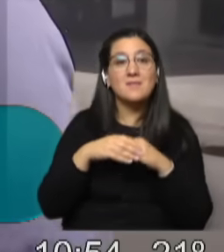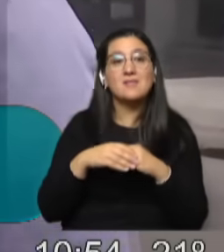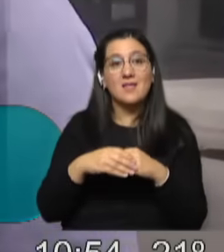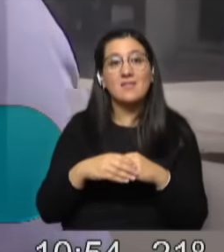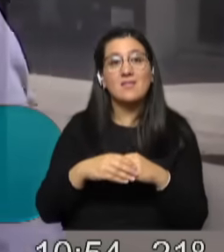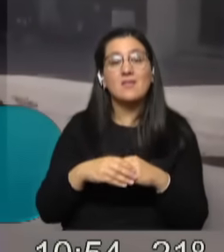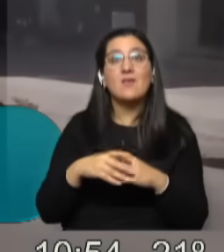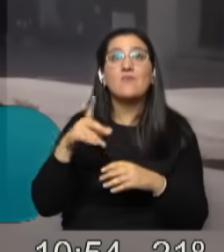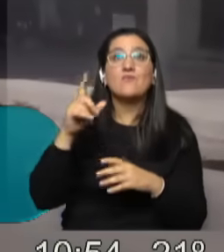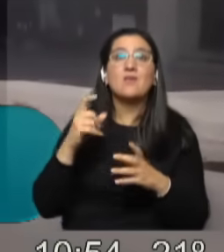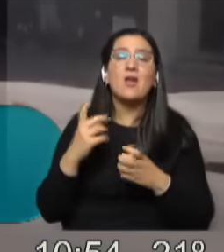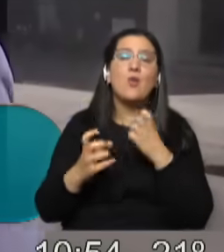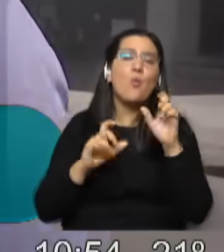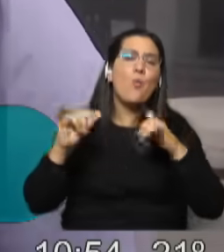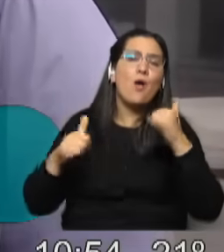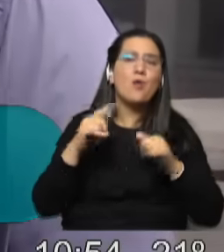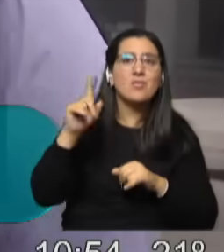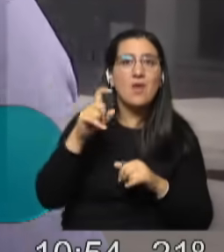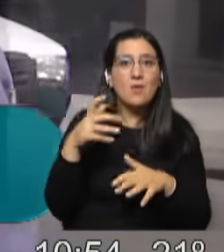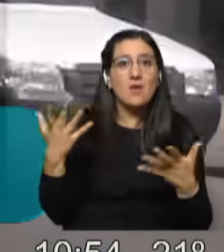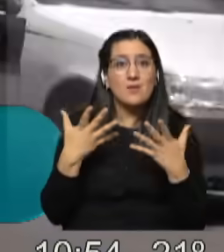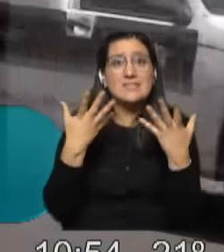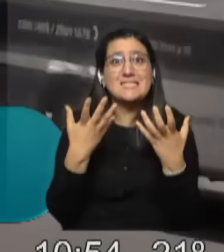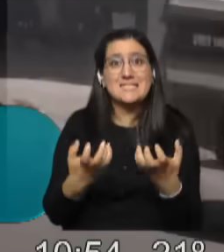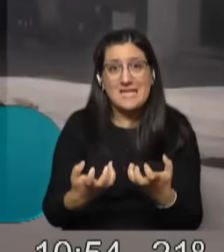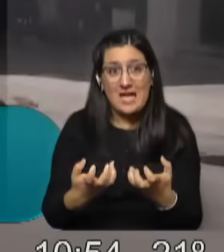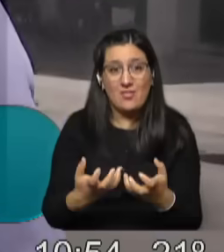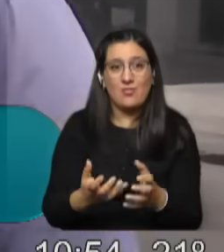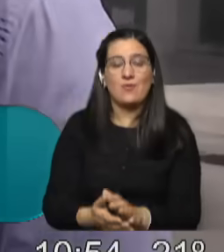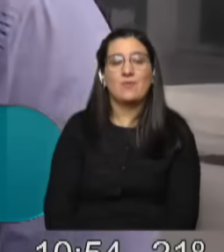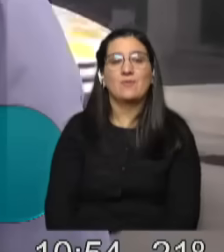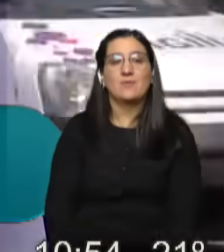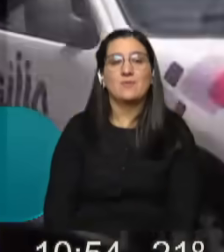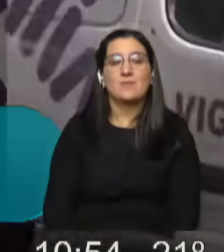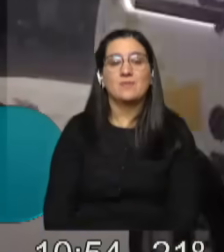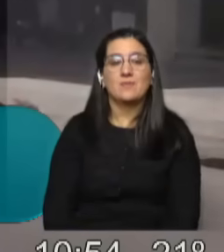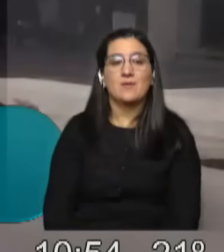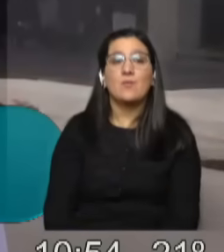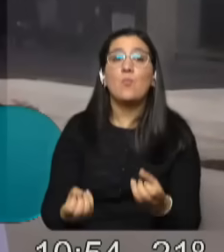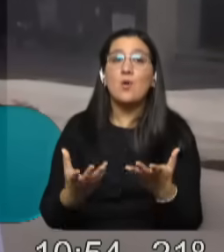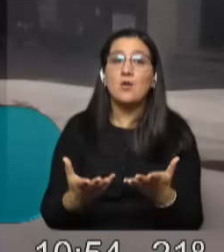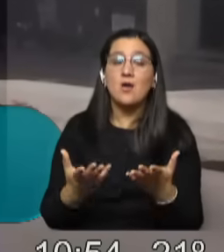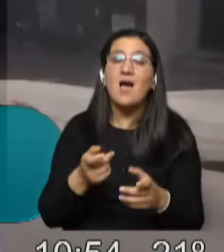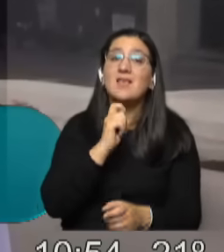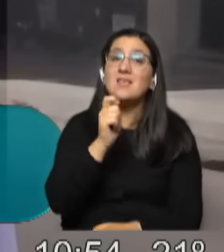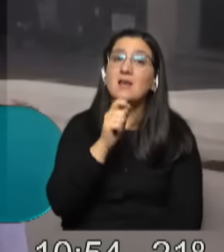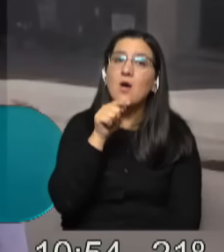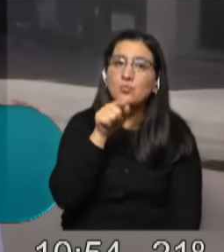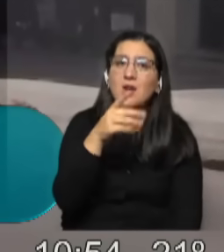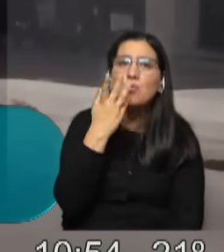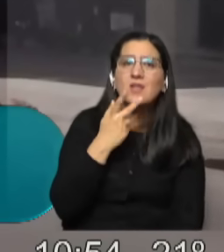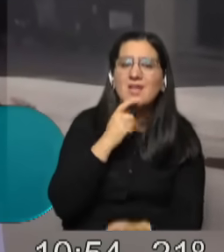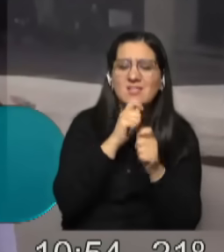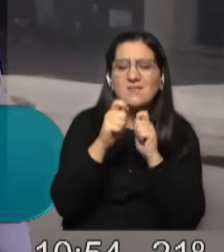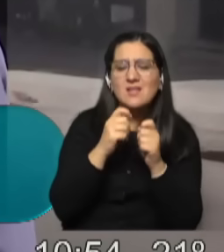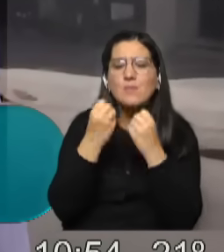duchero, los juegos de agua, me empapé todo, entonces estoy como haciendo todavía el trabajo de secado de la indumentaria. Eduardo, ¿a quién le gustaría entrevistar a